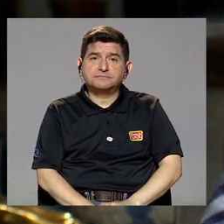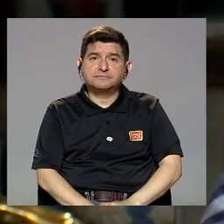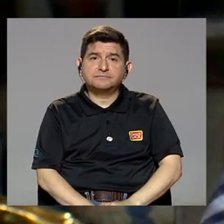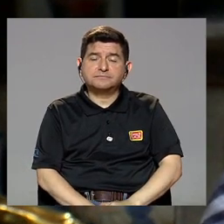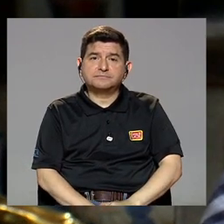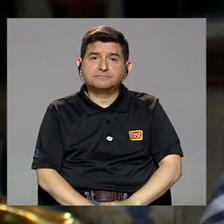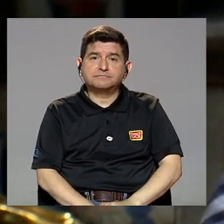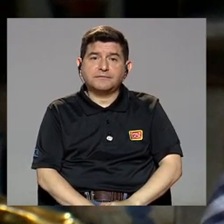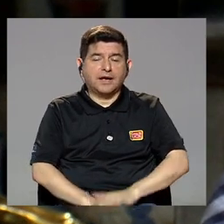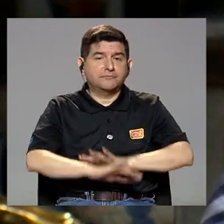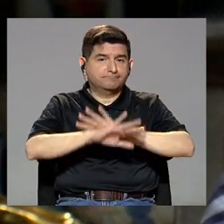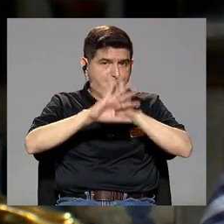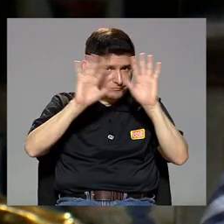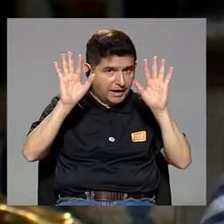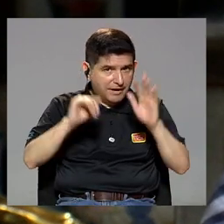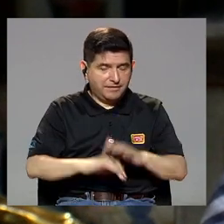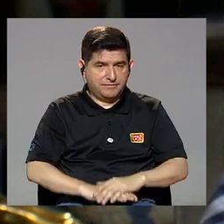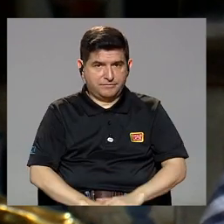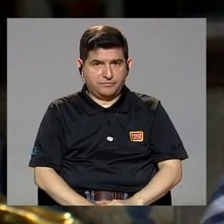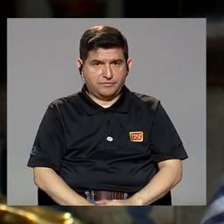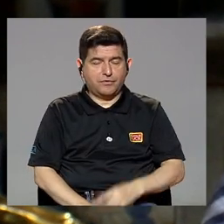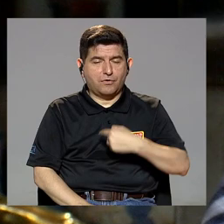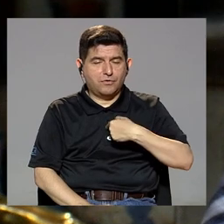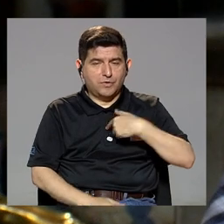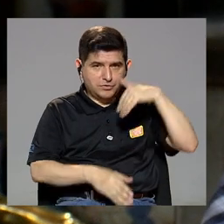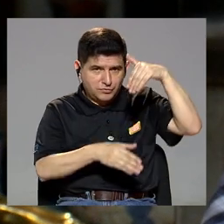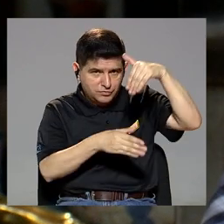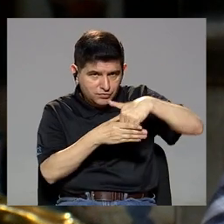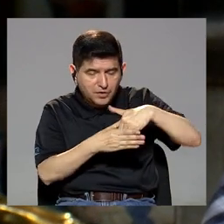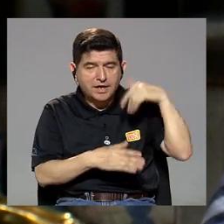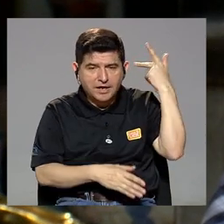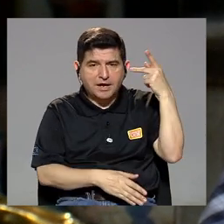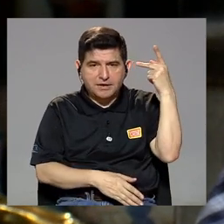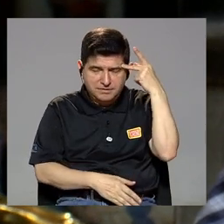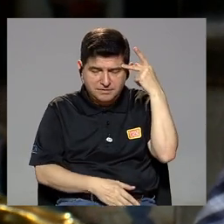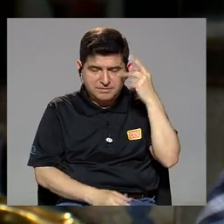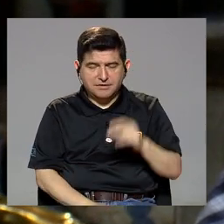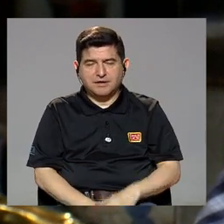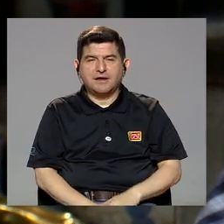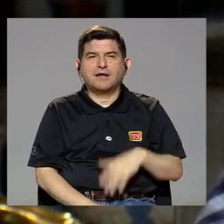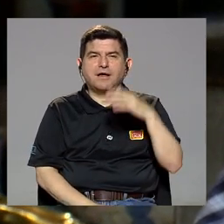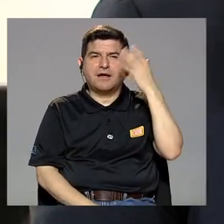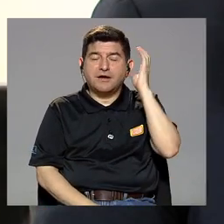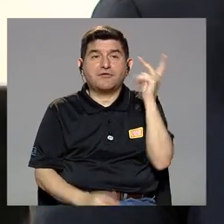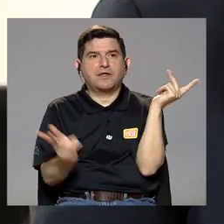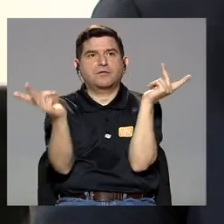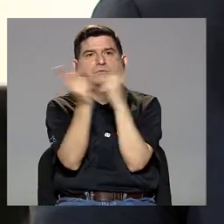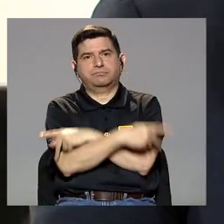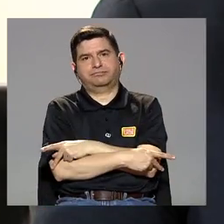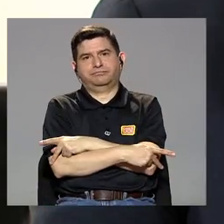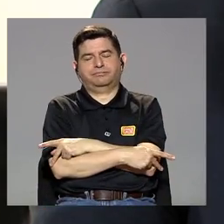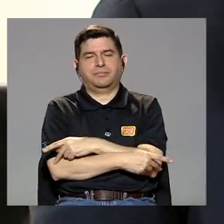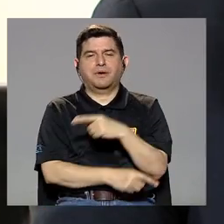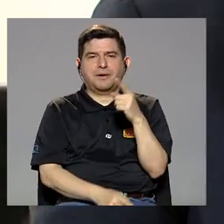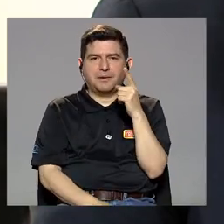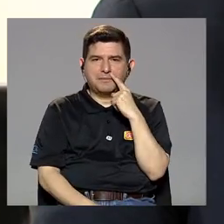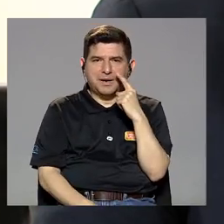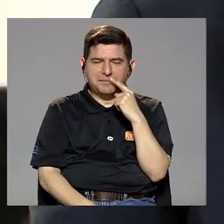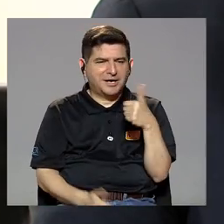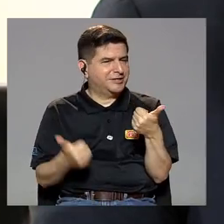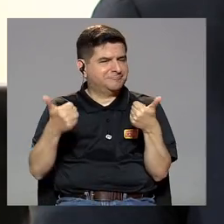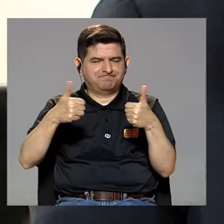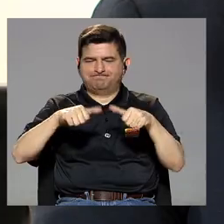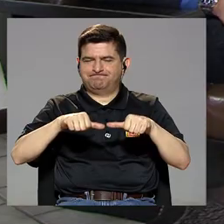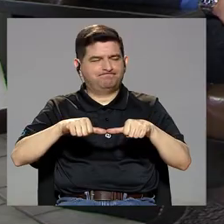claro que cuando yo me metí en la política la radio se puso peor papá no estuvo muy de acuerdo